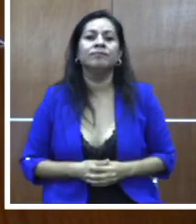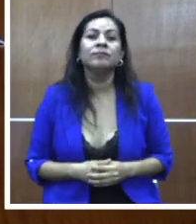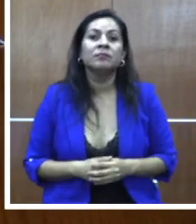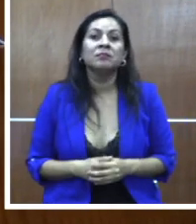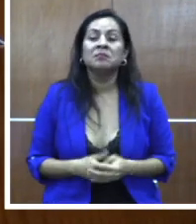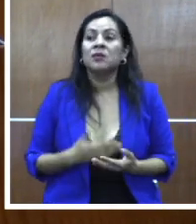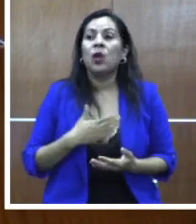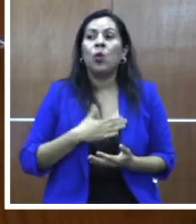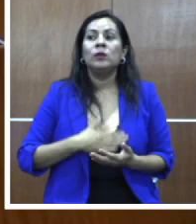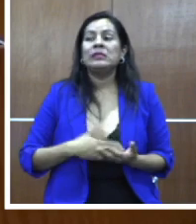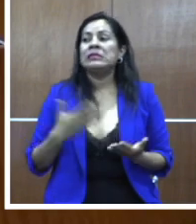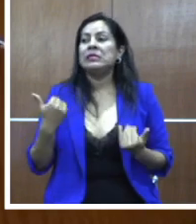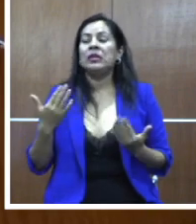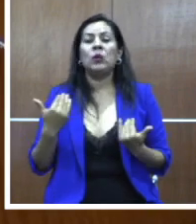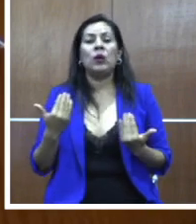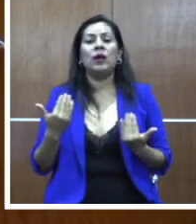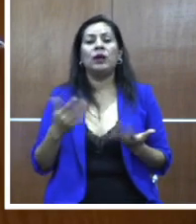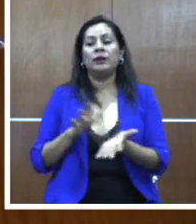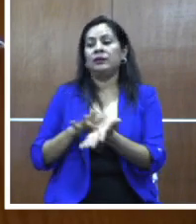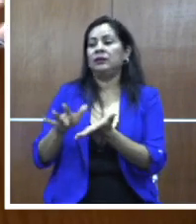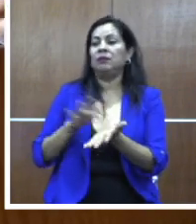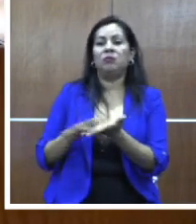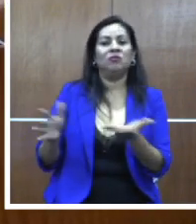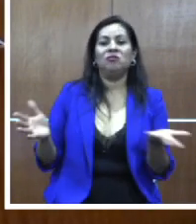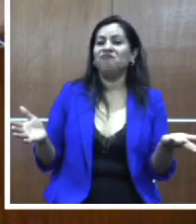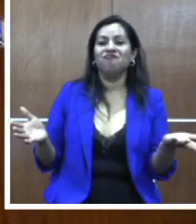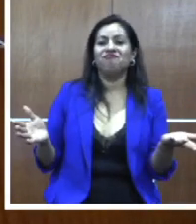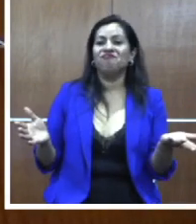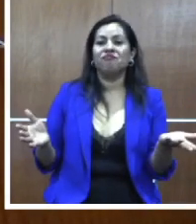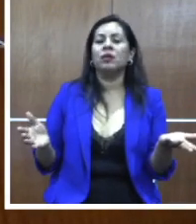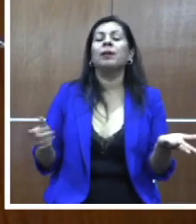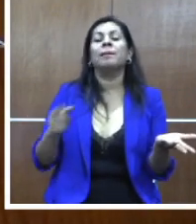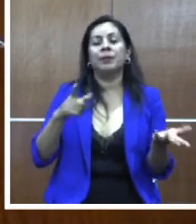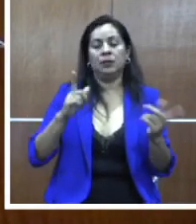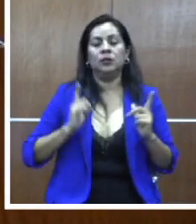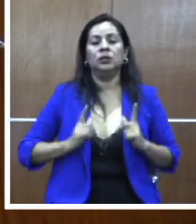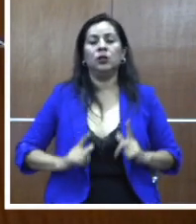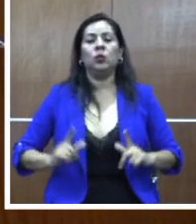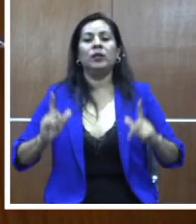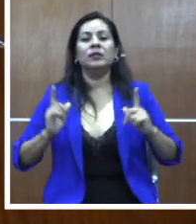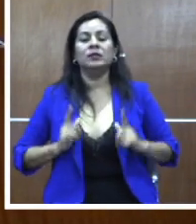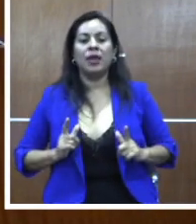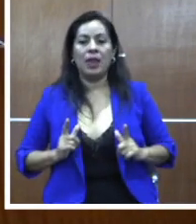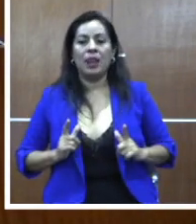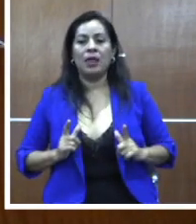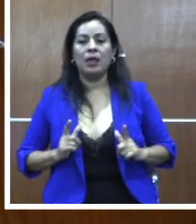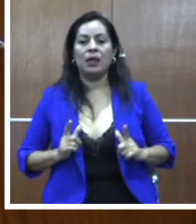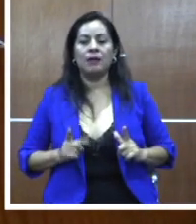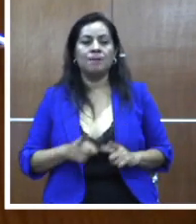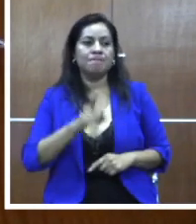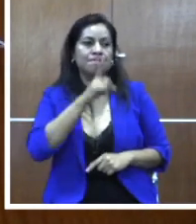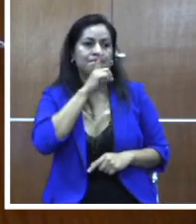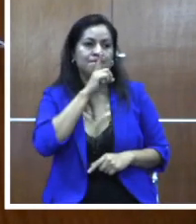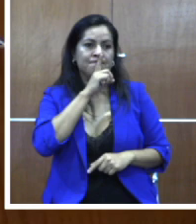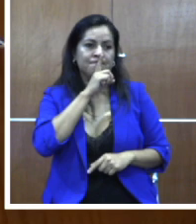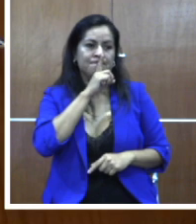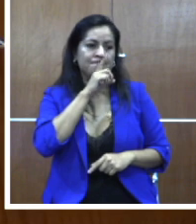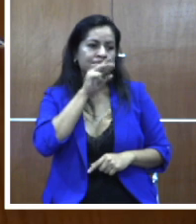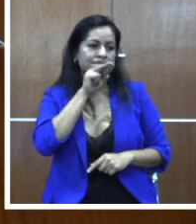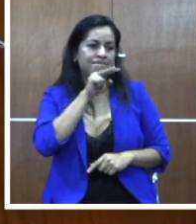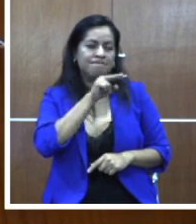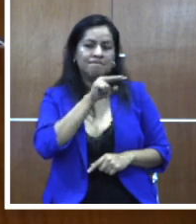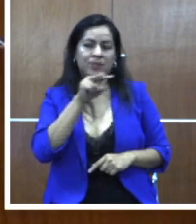Sin justicia y sin respaldo, mientras el Poder Judicial callaba y